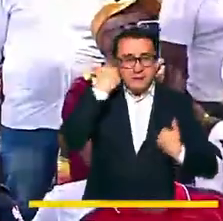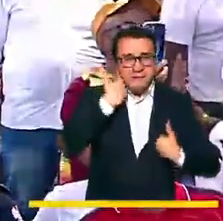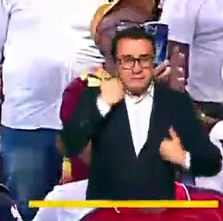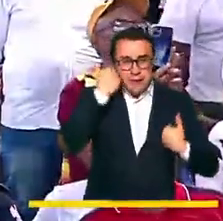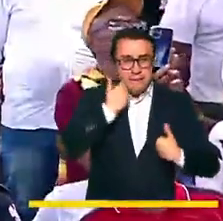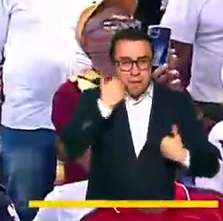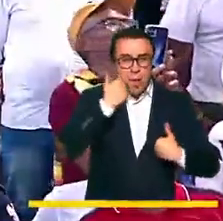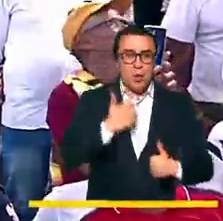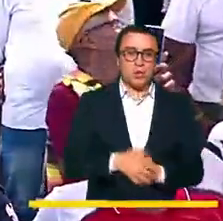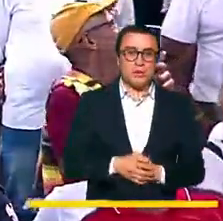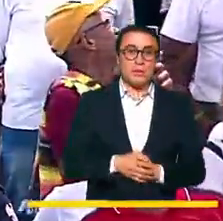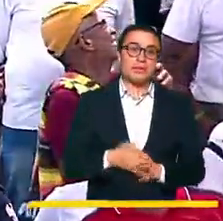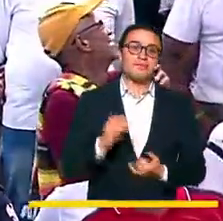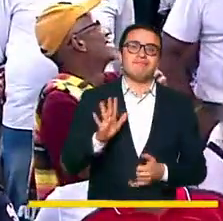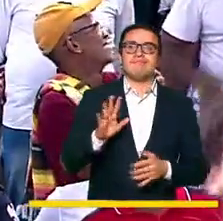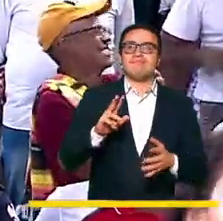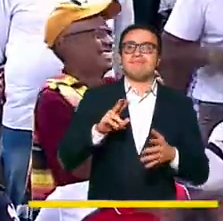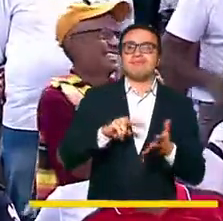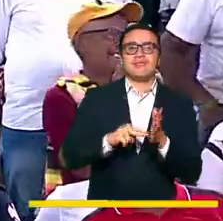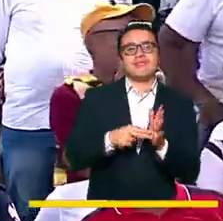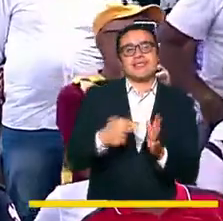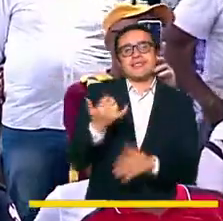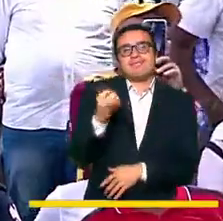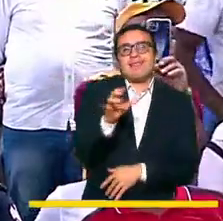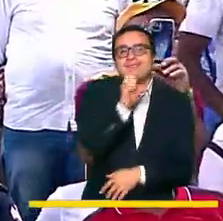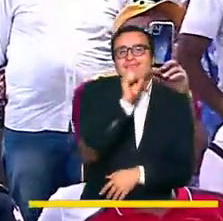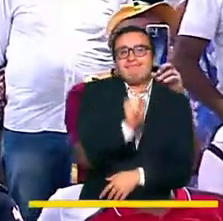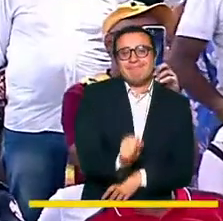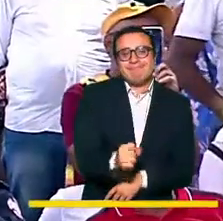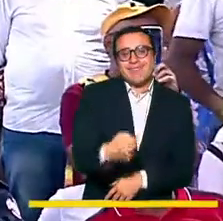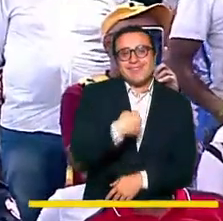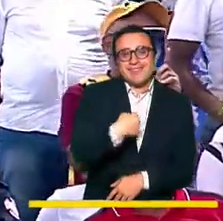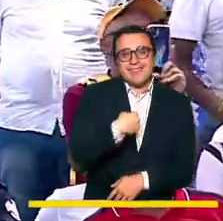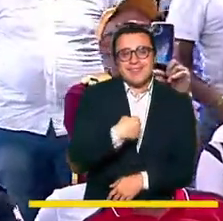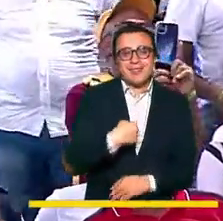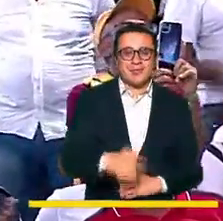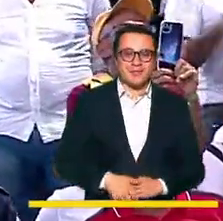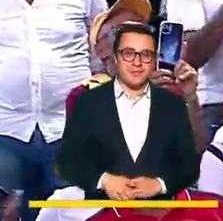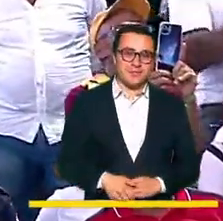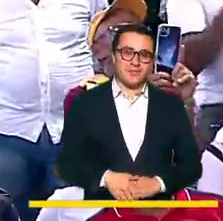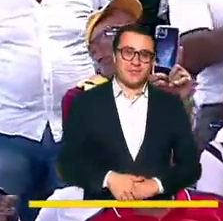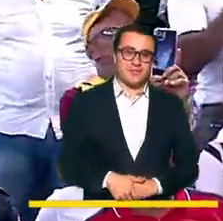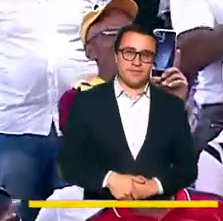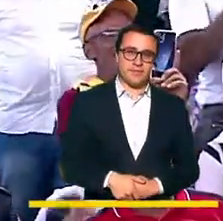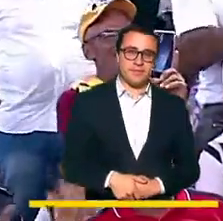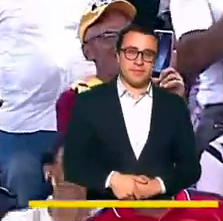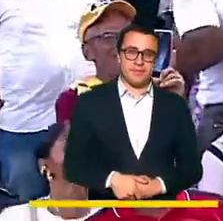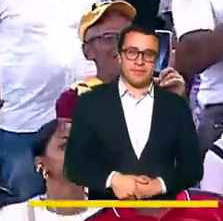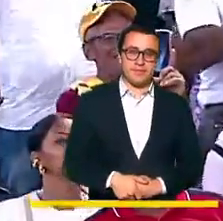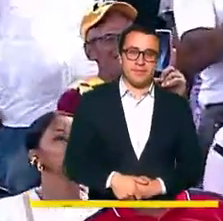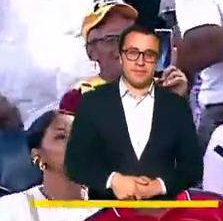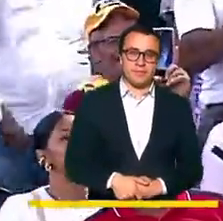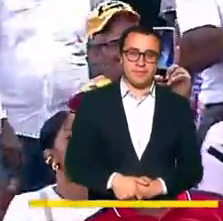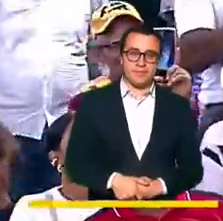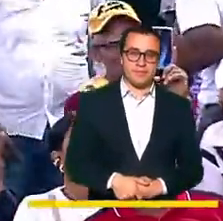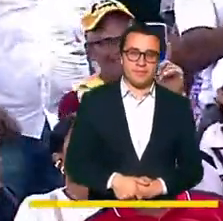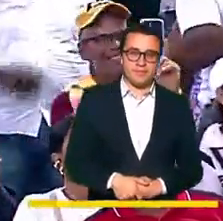Ese es el problema de envejecer. ¡Viva!